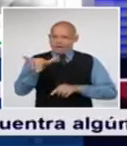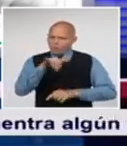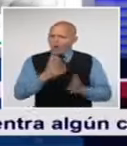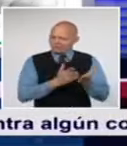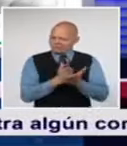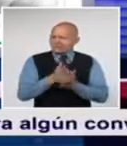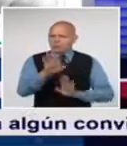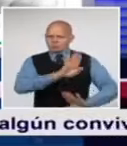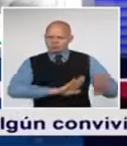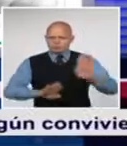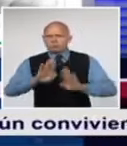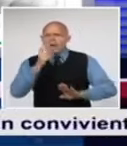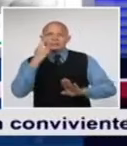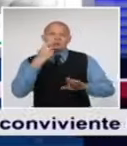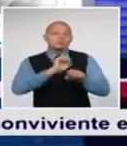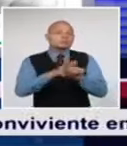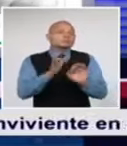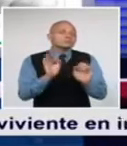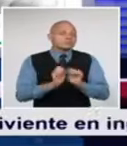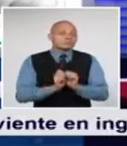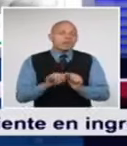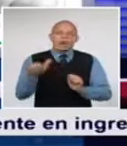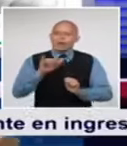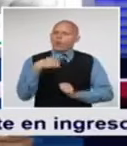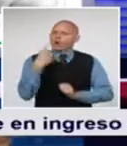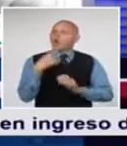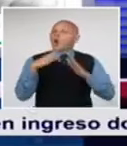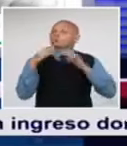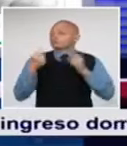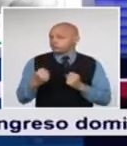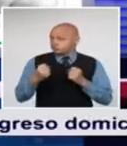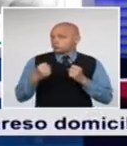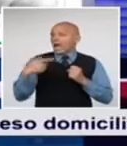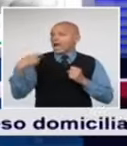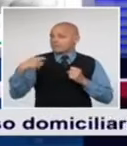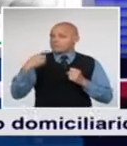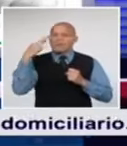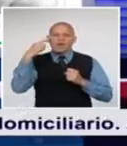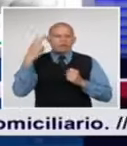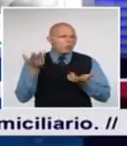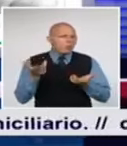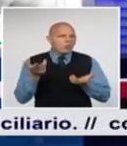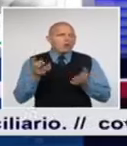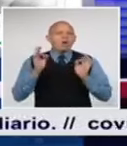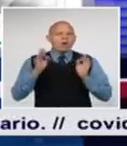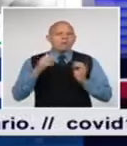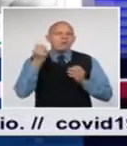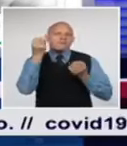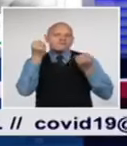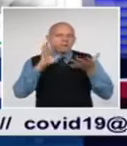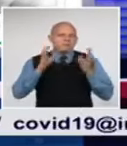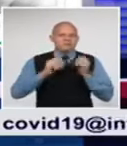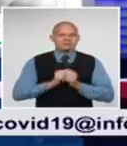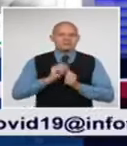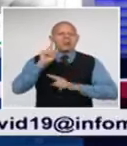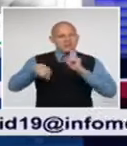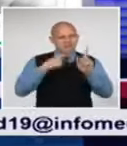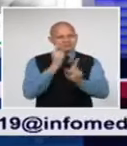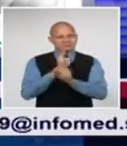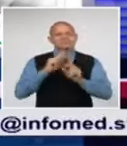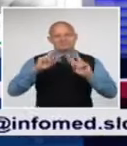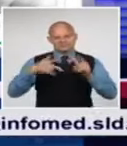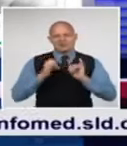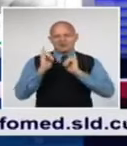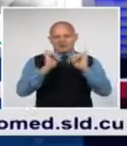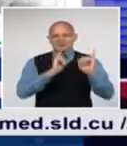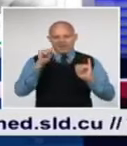por tanto, es necesario festejarlo desde casa con muchísimas iniciativas. Nosotros nos vemos mañana para seguirle contando lo que hace